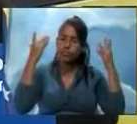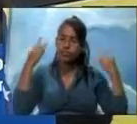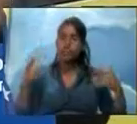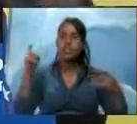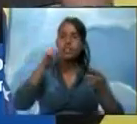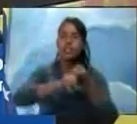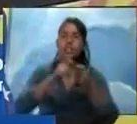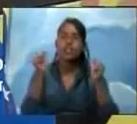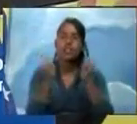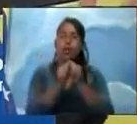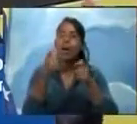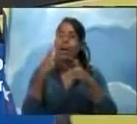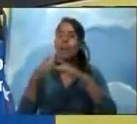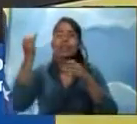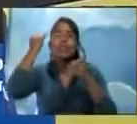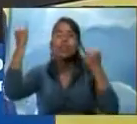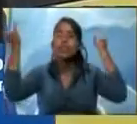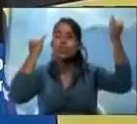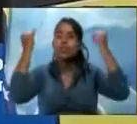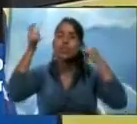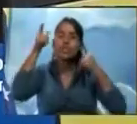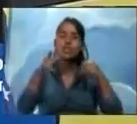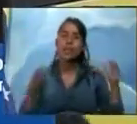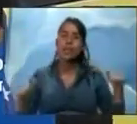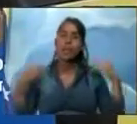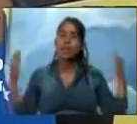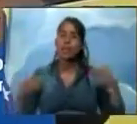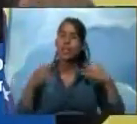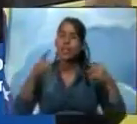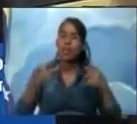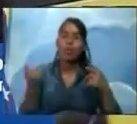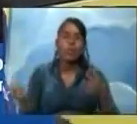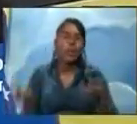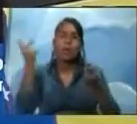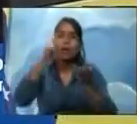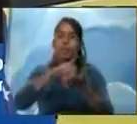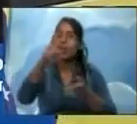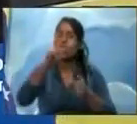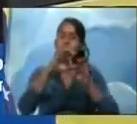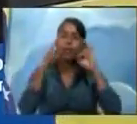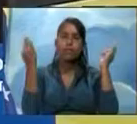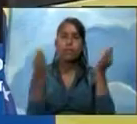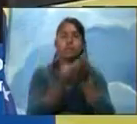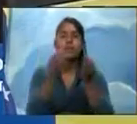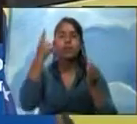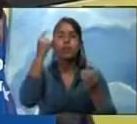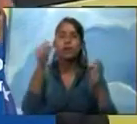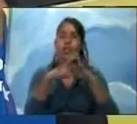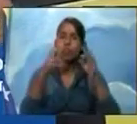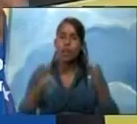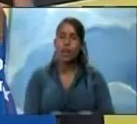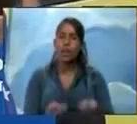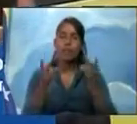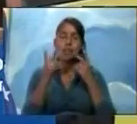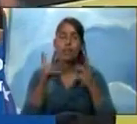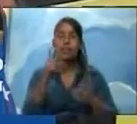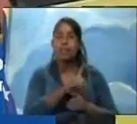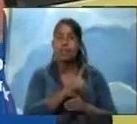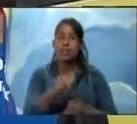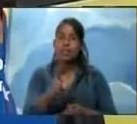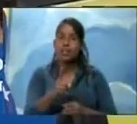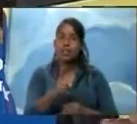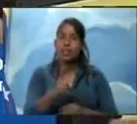casan con aquella ilusión de ser felices o de levantar una familia para toda la vida,